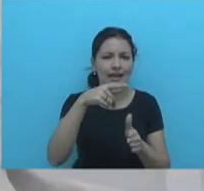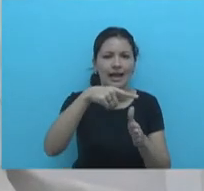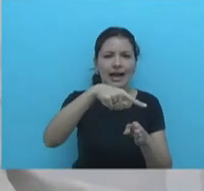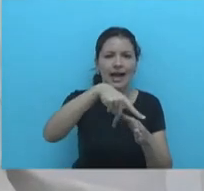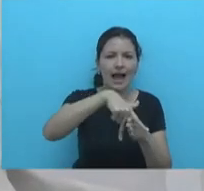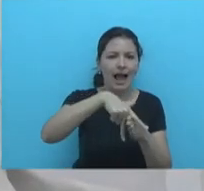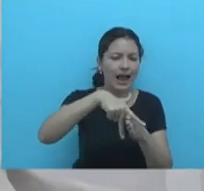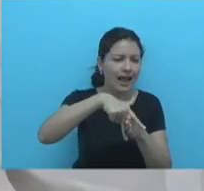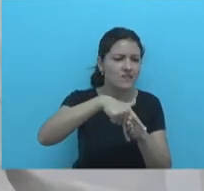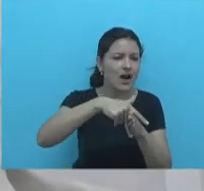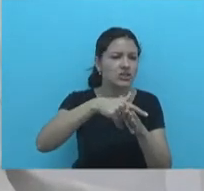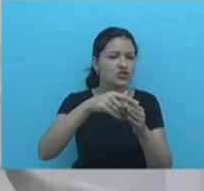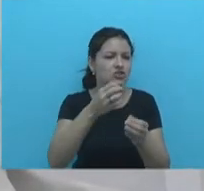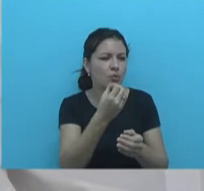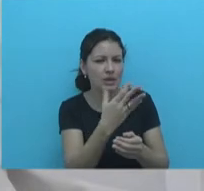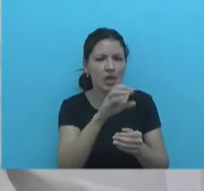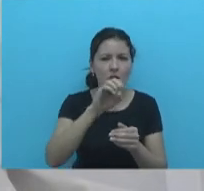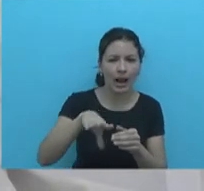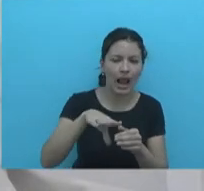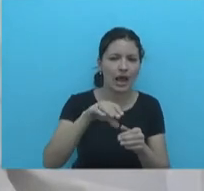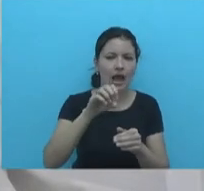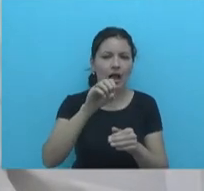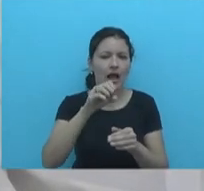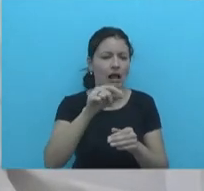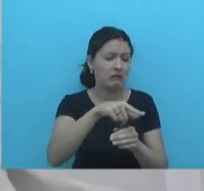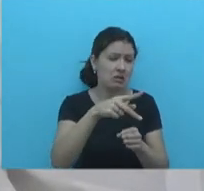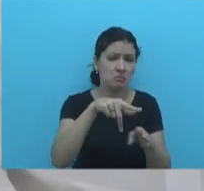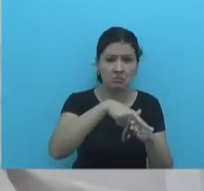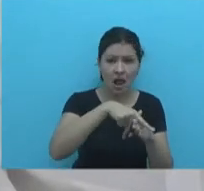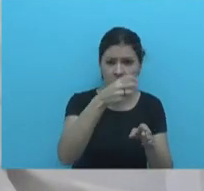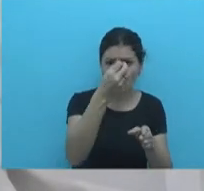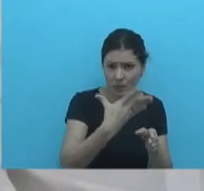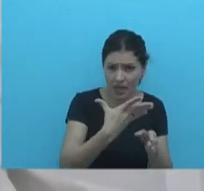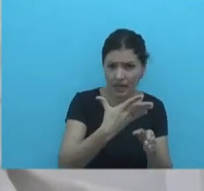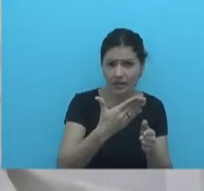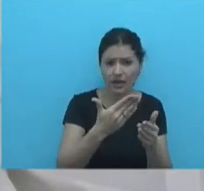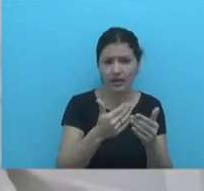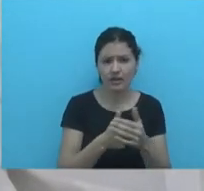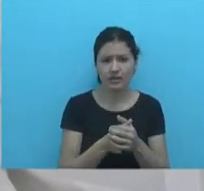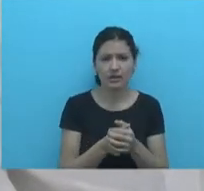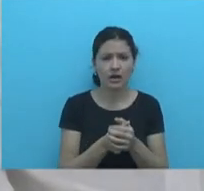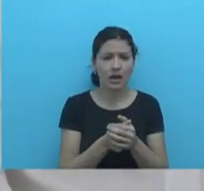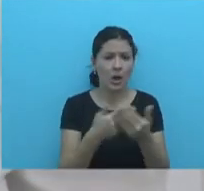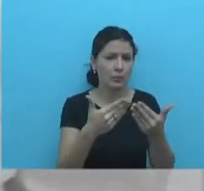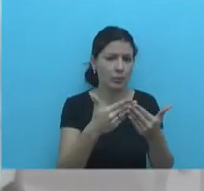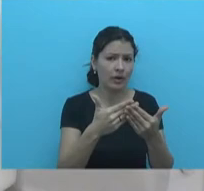si está en malas condiciones, podría ser rematado o ejecutado. Pues está sufriendo.